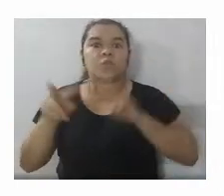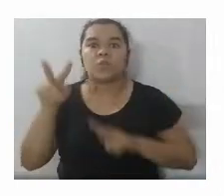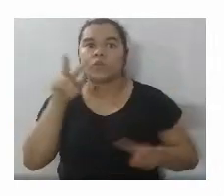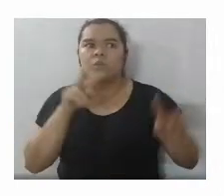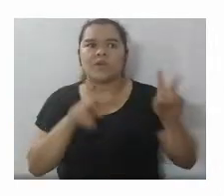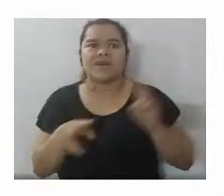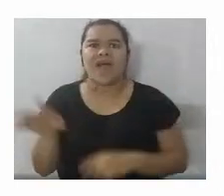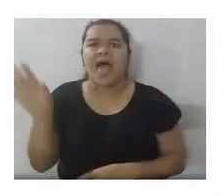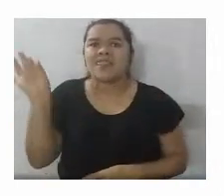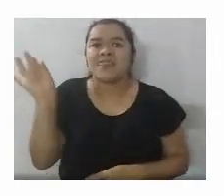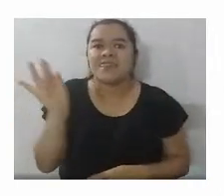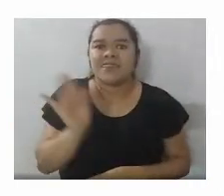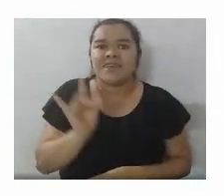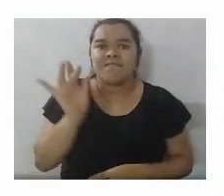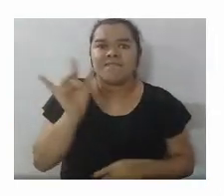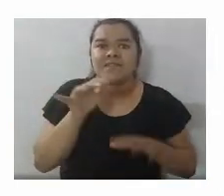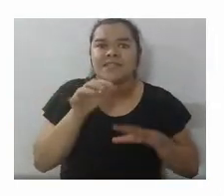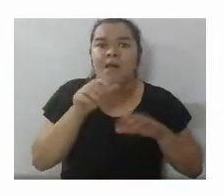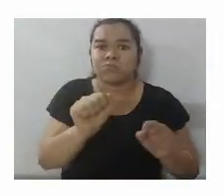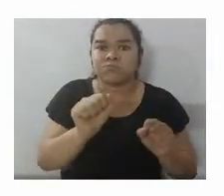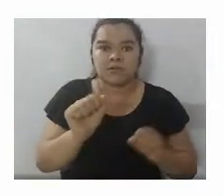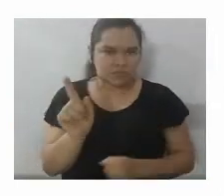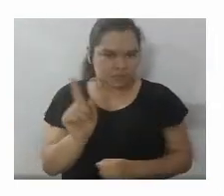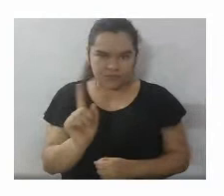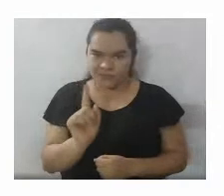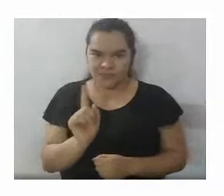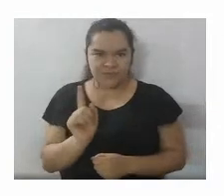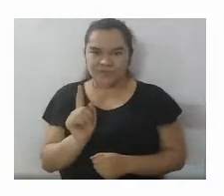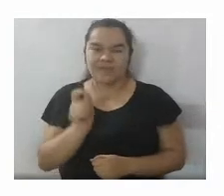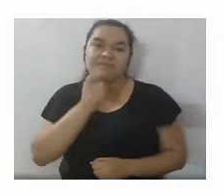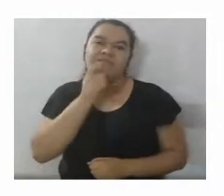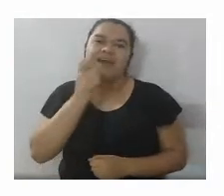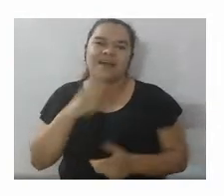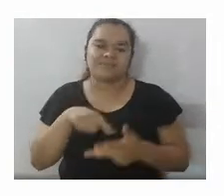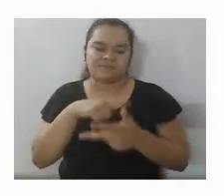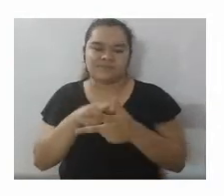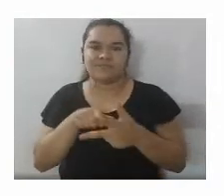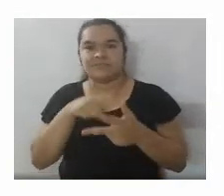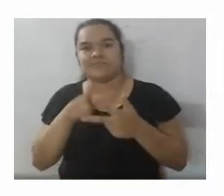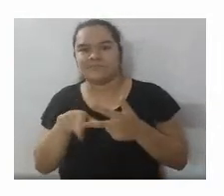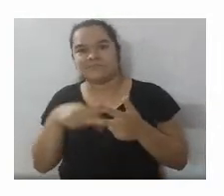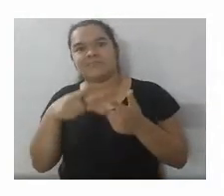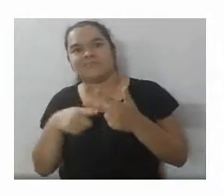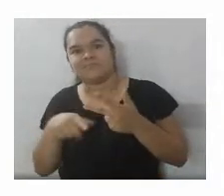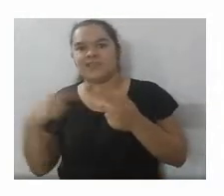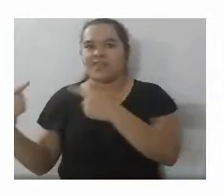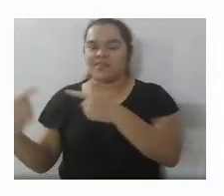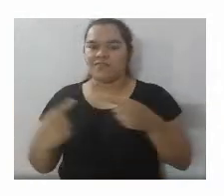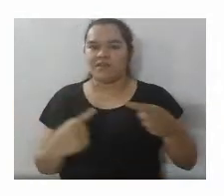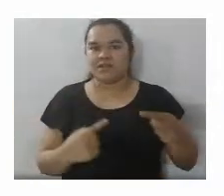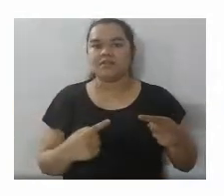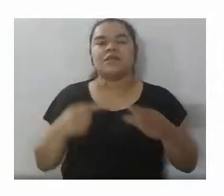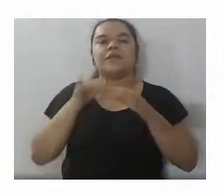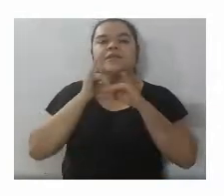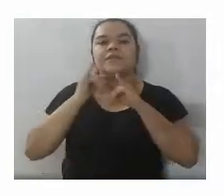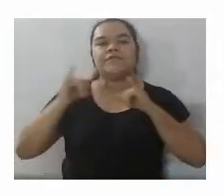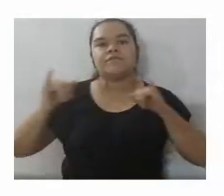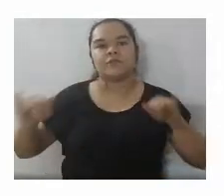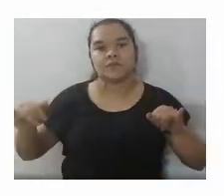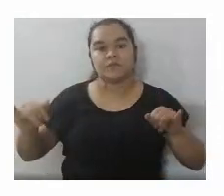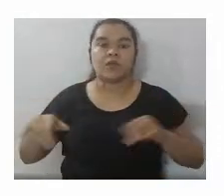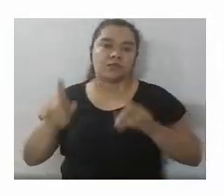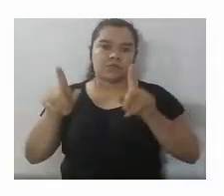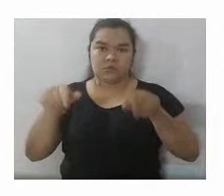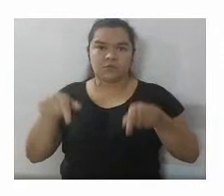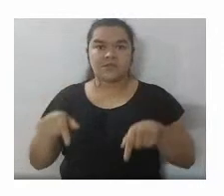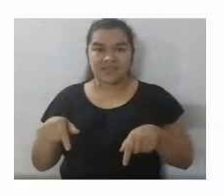De todas maneras están activos todos los canales de consulta, ya sea internos por la facultad, ya sea generales a nivel rectorado, incluso a través de las